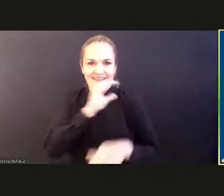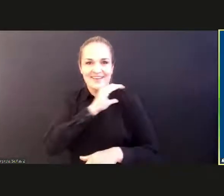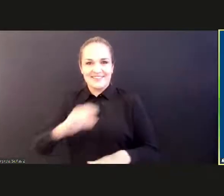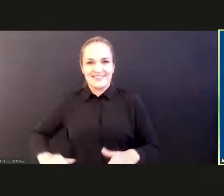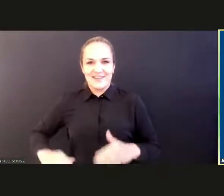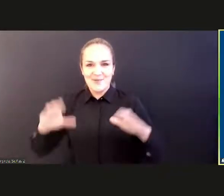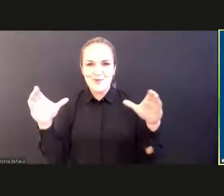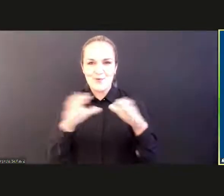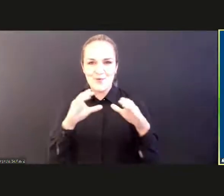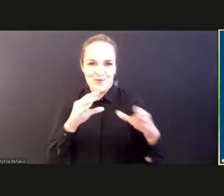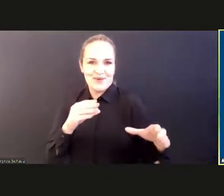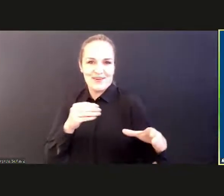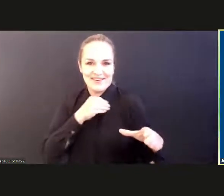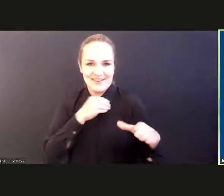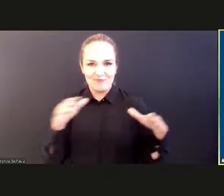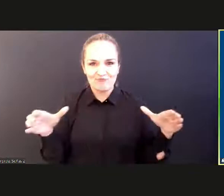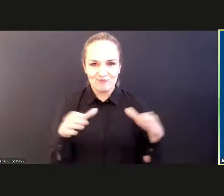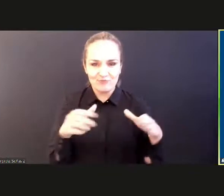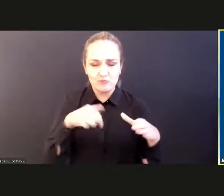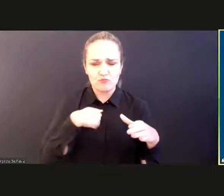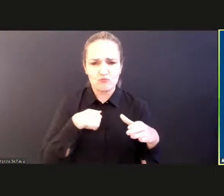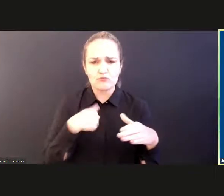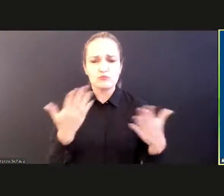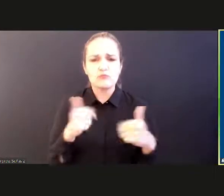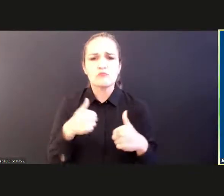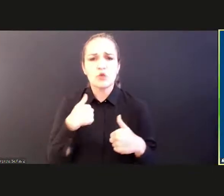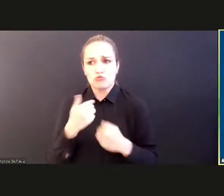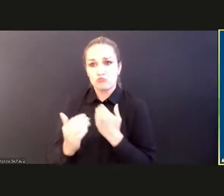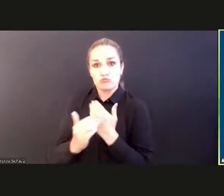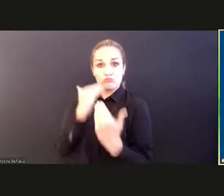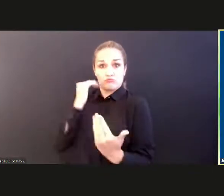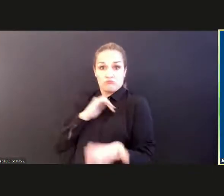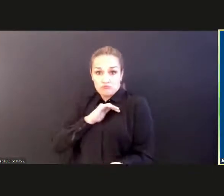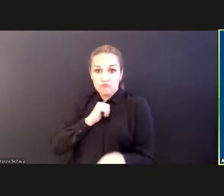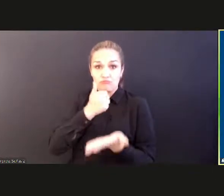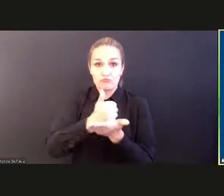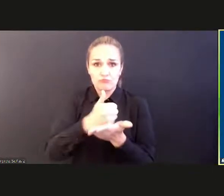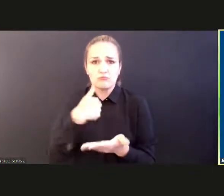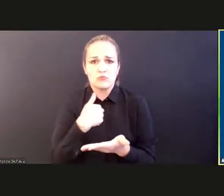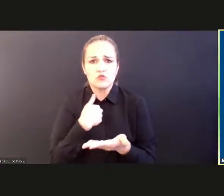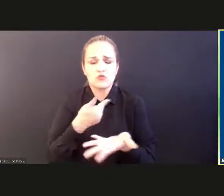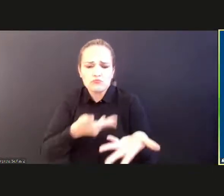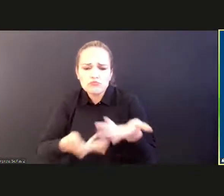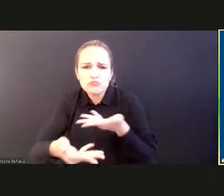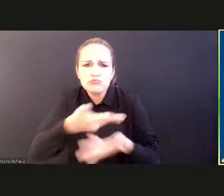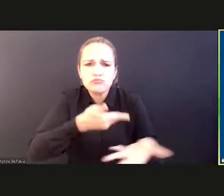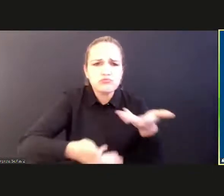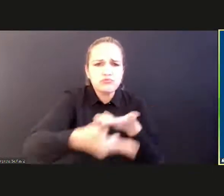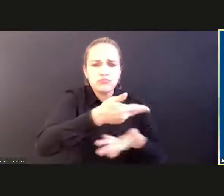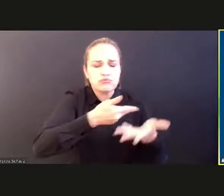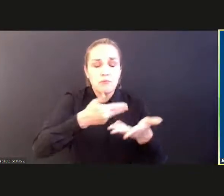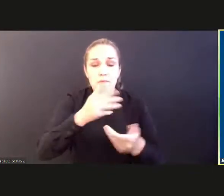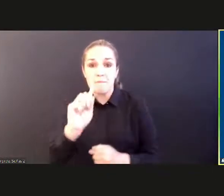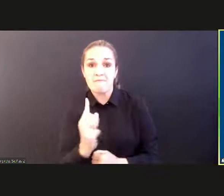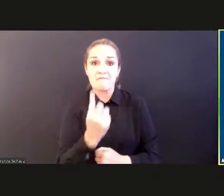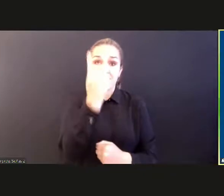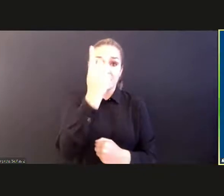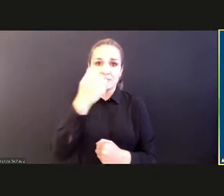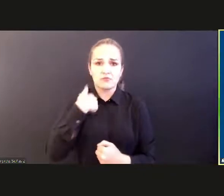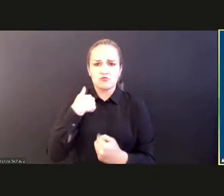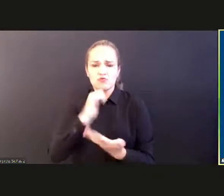Cuando yo hubiera recibido la invitación a esa conferencia con ese título,